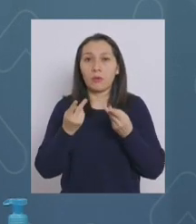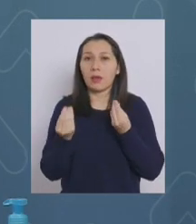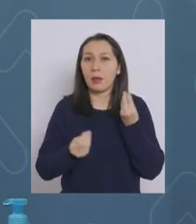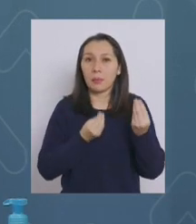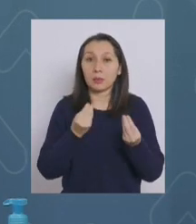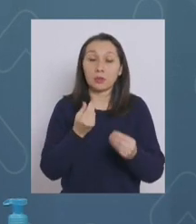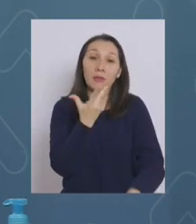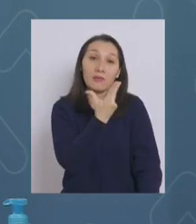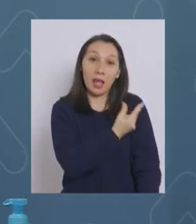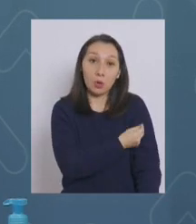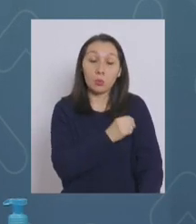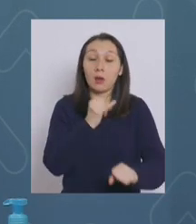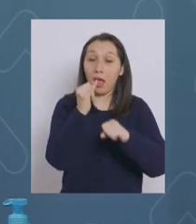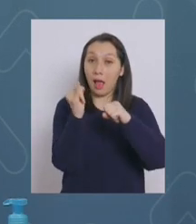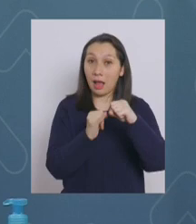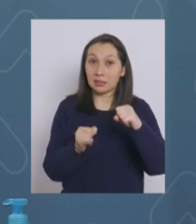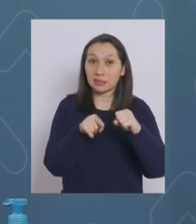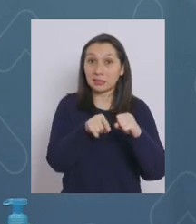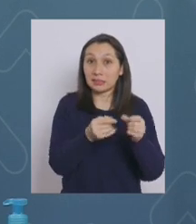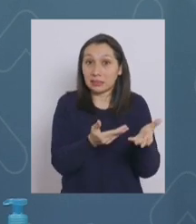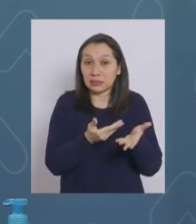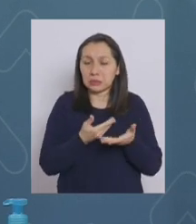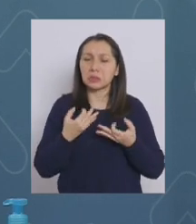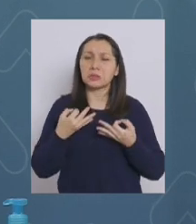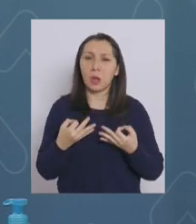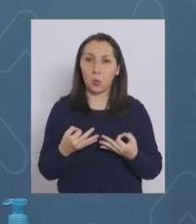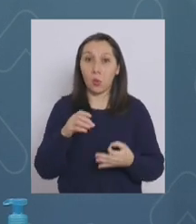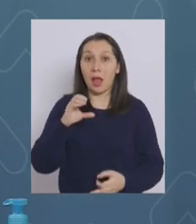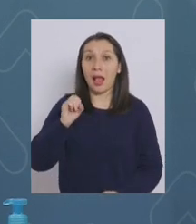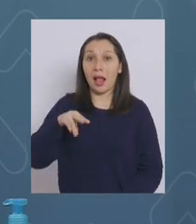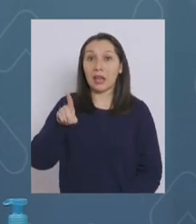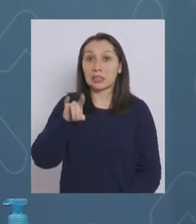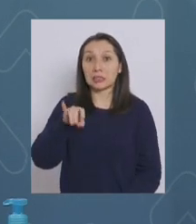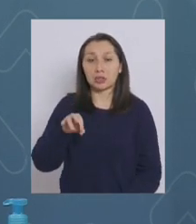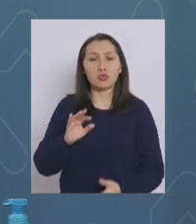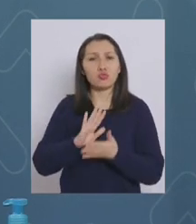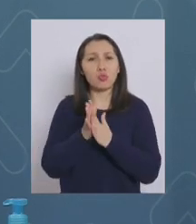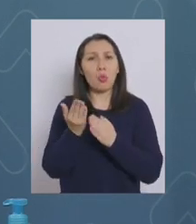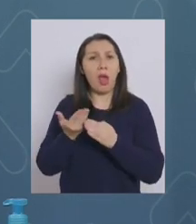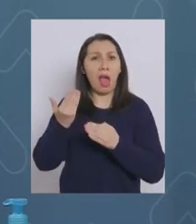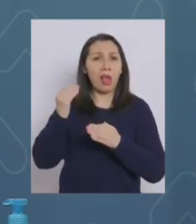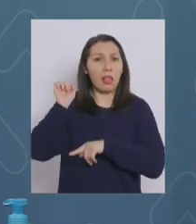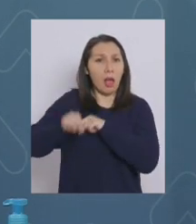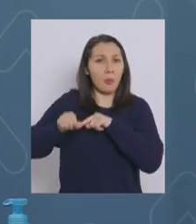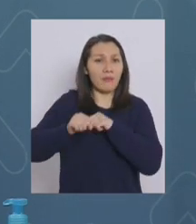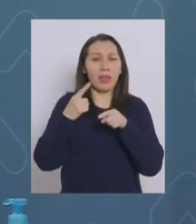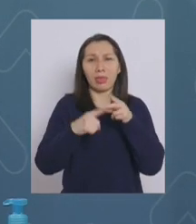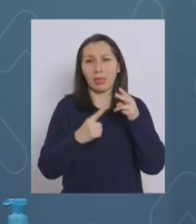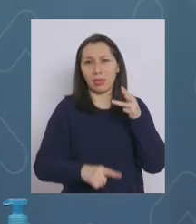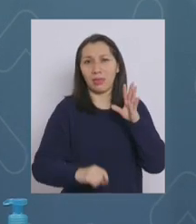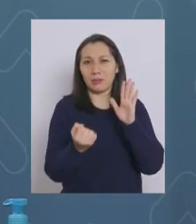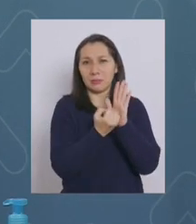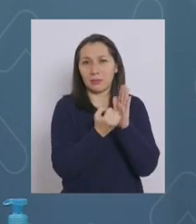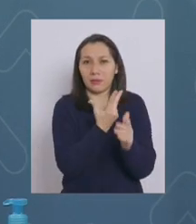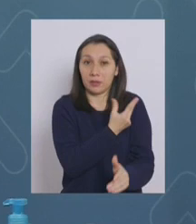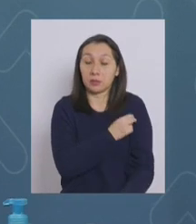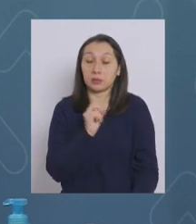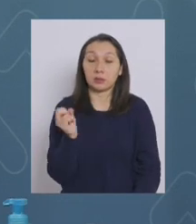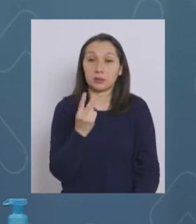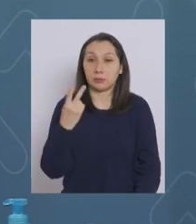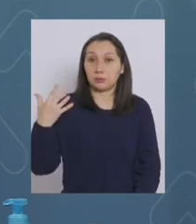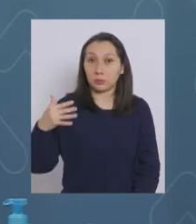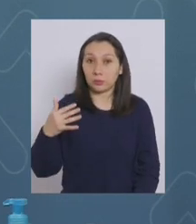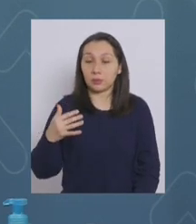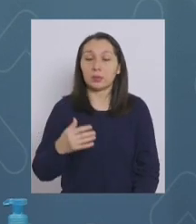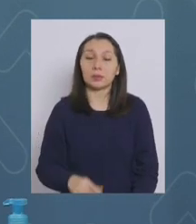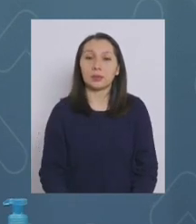a que la vacuna de AstraZeneca es una vacuna segura, la vacuna de CanSino también y todas las vacunas que hemos aprobado. Segundo, ¿qué es importante? La